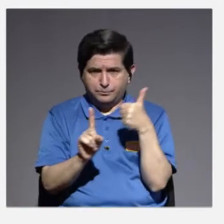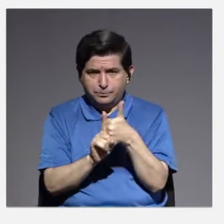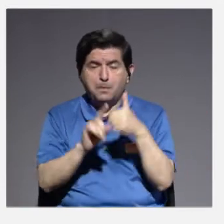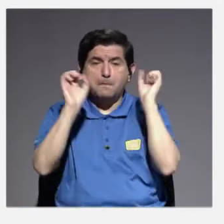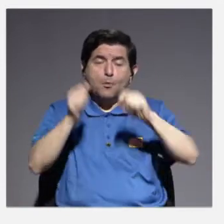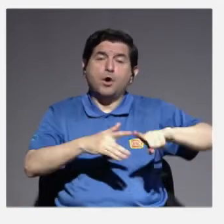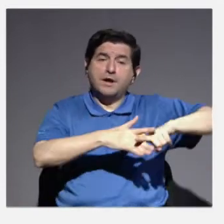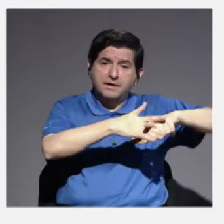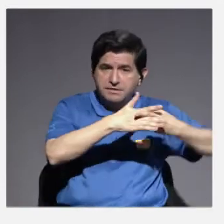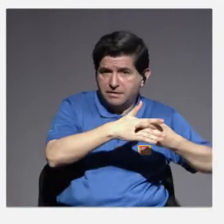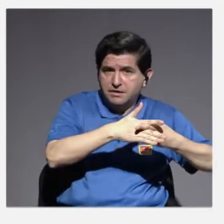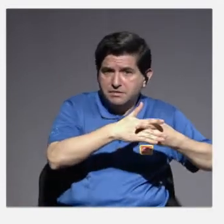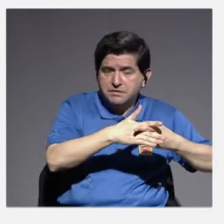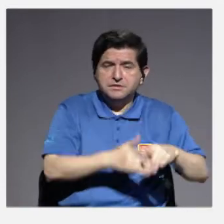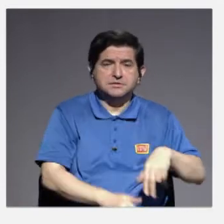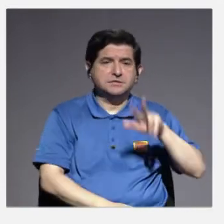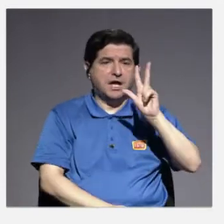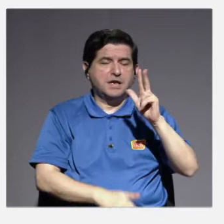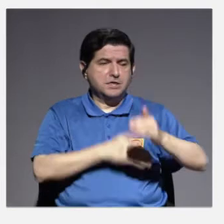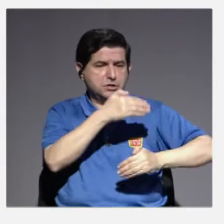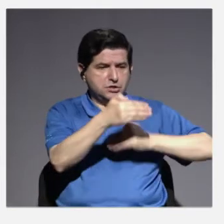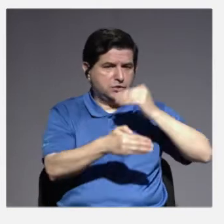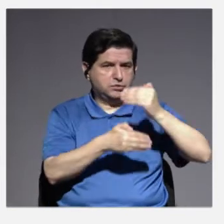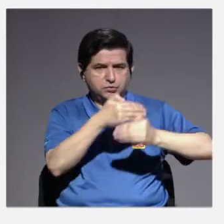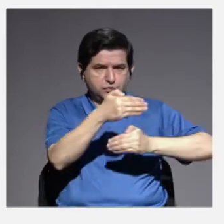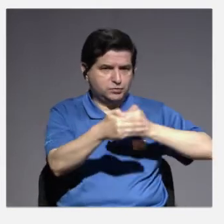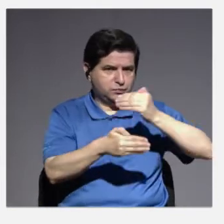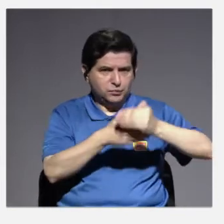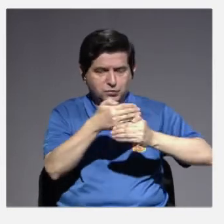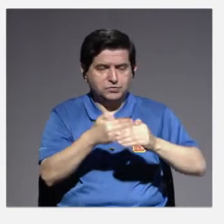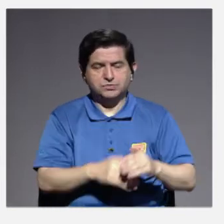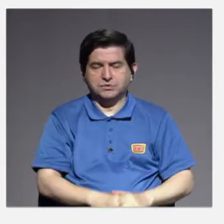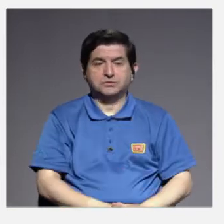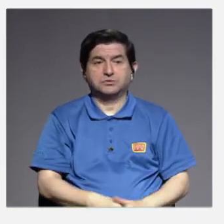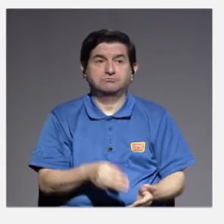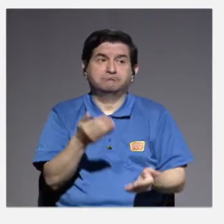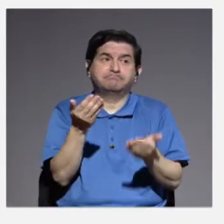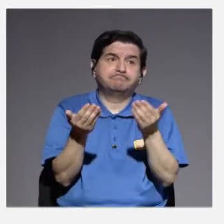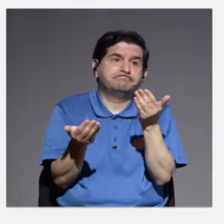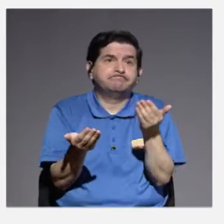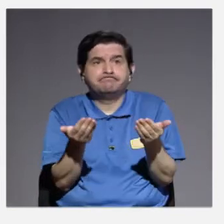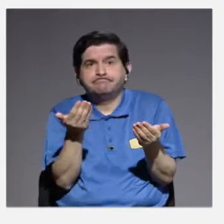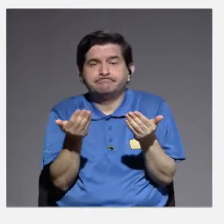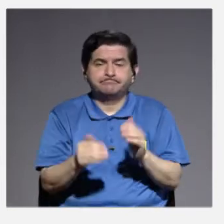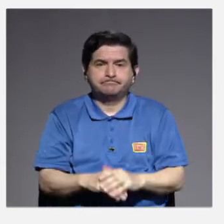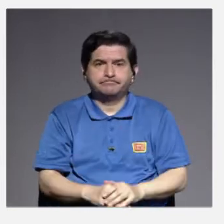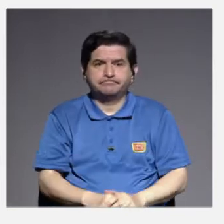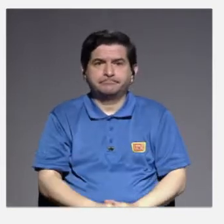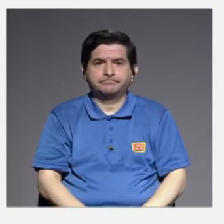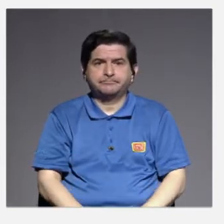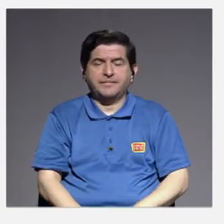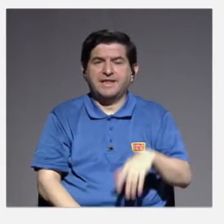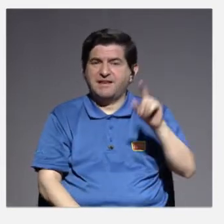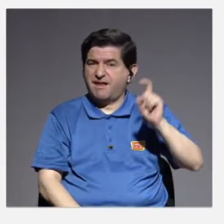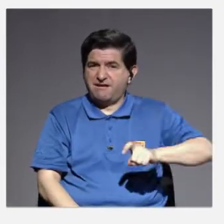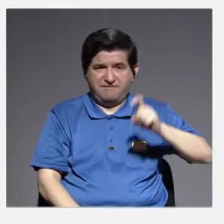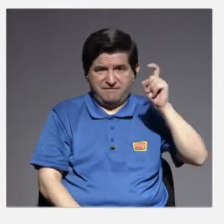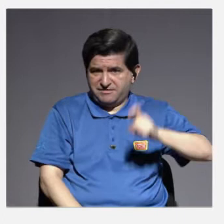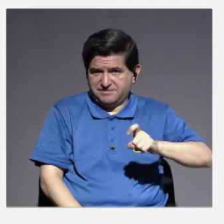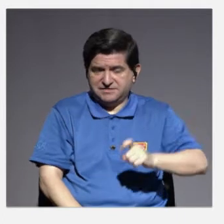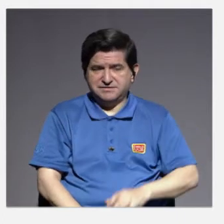puede iniciar a partir de 3 procesos. Puede ser, digamos, 3 procesos que